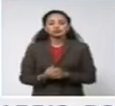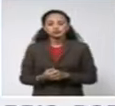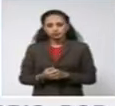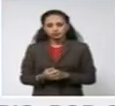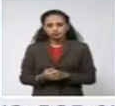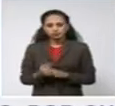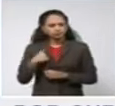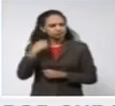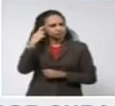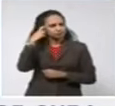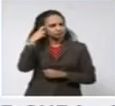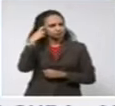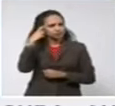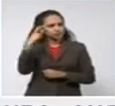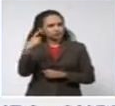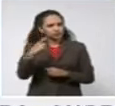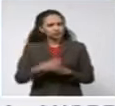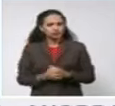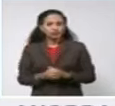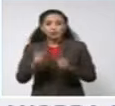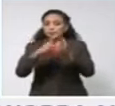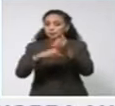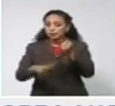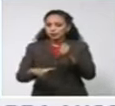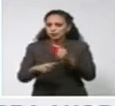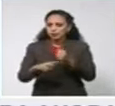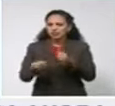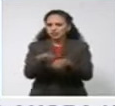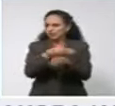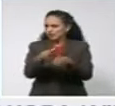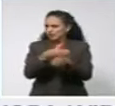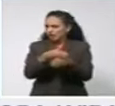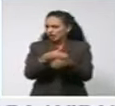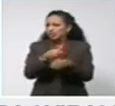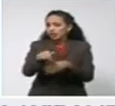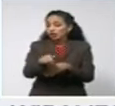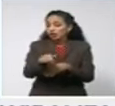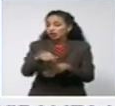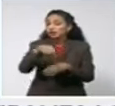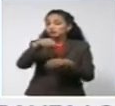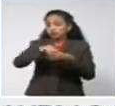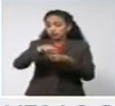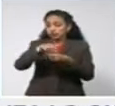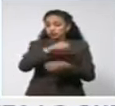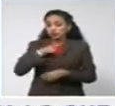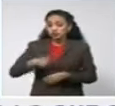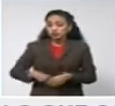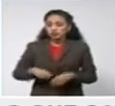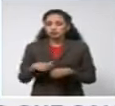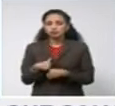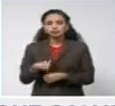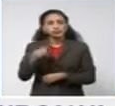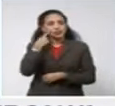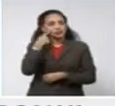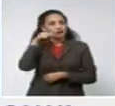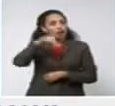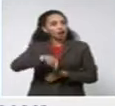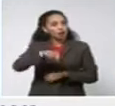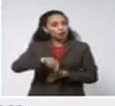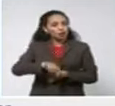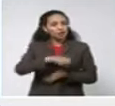recordemos la provincia de Hubei, la ciudad de Wuhan, y que sin embargo China desde